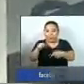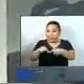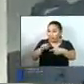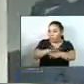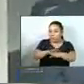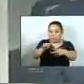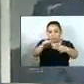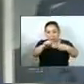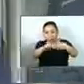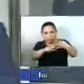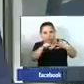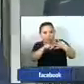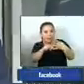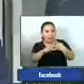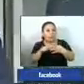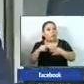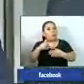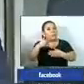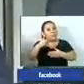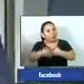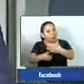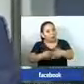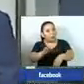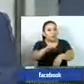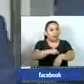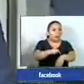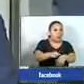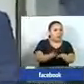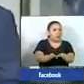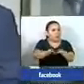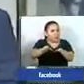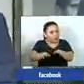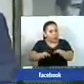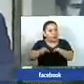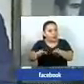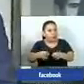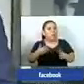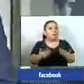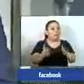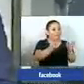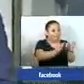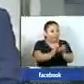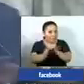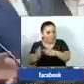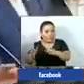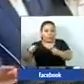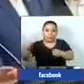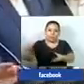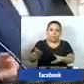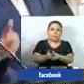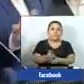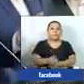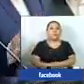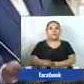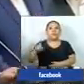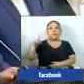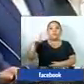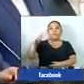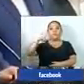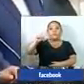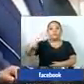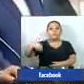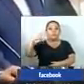estamos avanzando con las prórrogas en el Senado estamos avanzando con todos los trámites en la corporación en el resto del Milenio 110 millones de dólares de